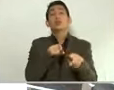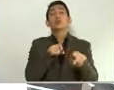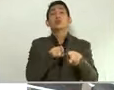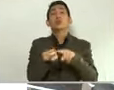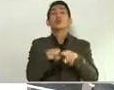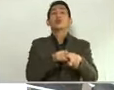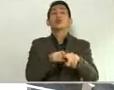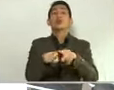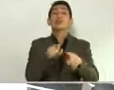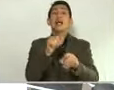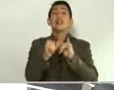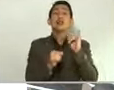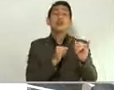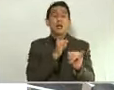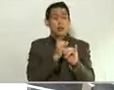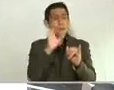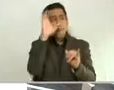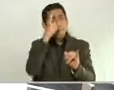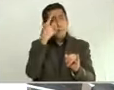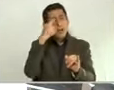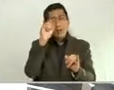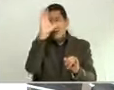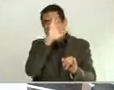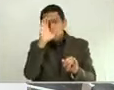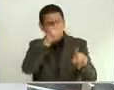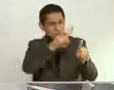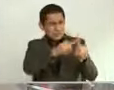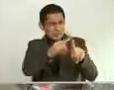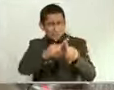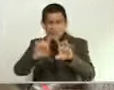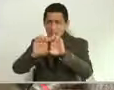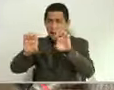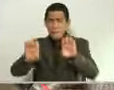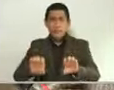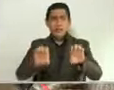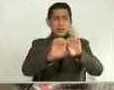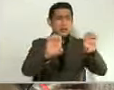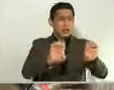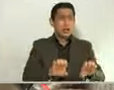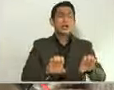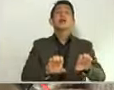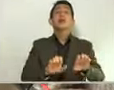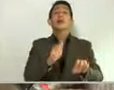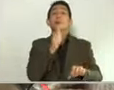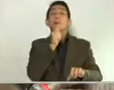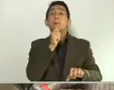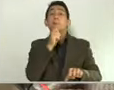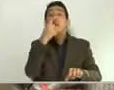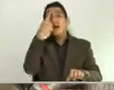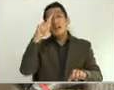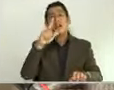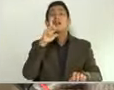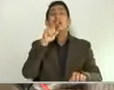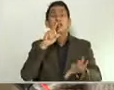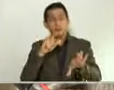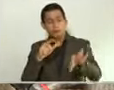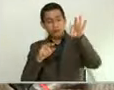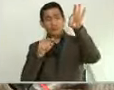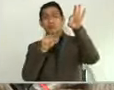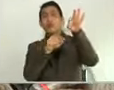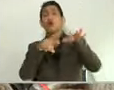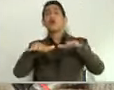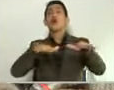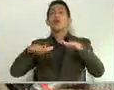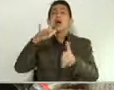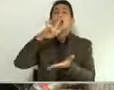otros, todo el mundo pueda presentar su propuesta para el nuevo aeropuerto internacional. Ese proceso está en marcha, y en el tema